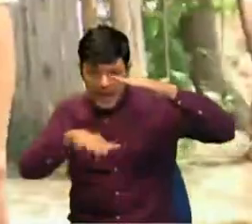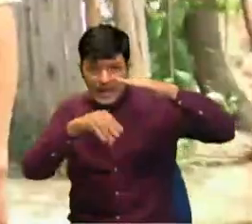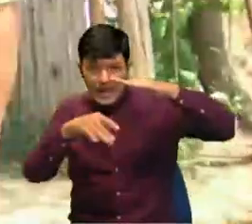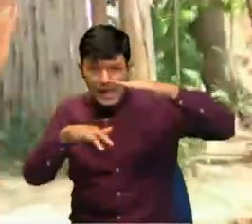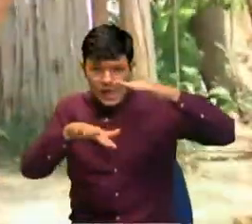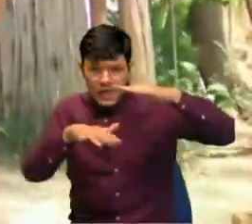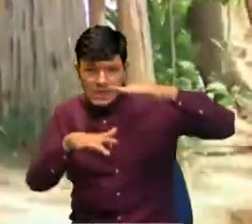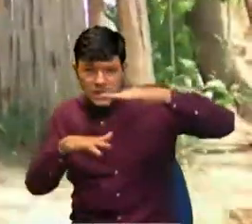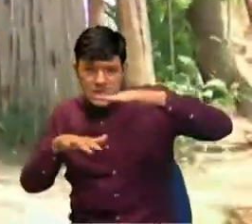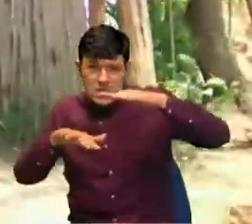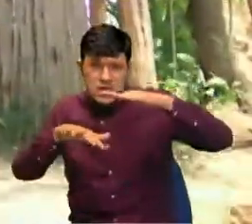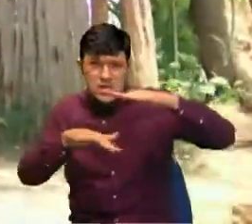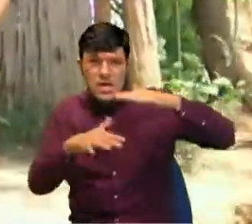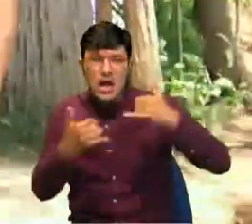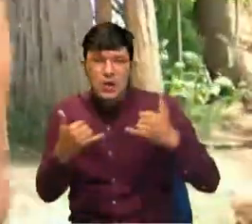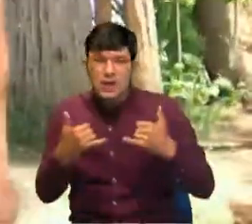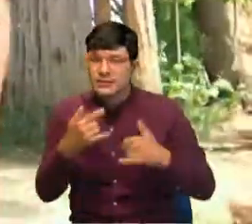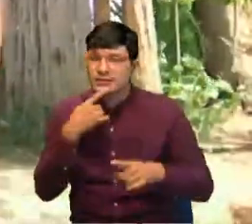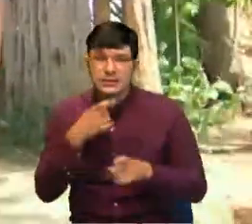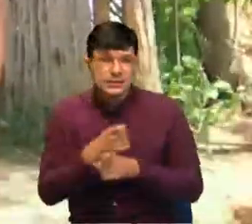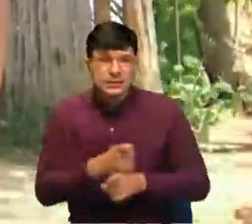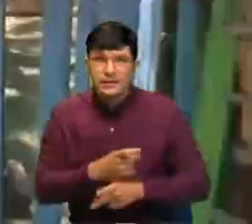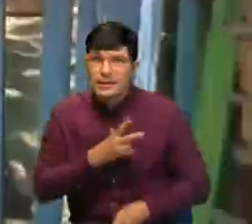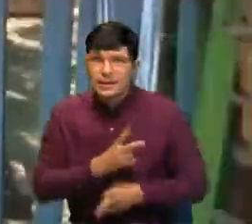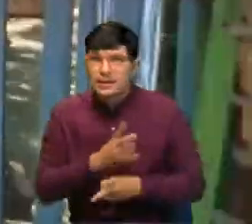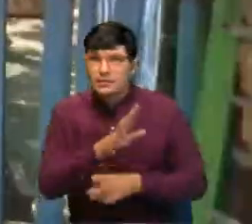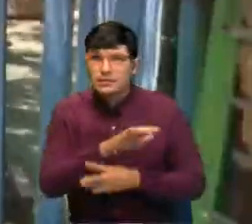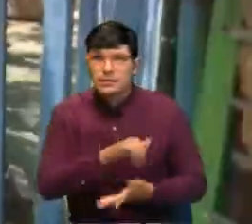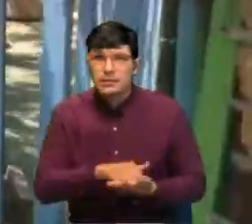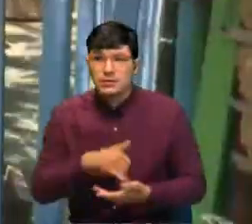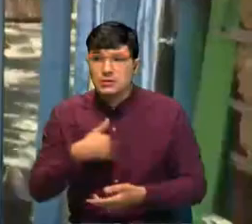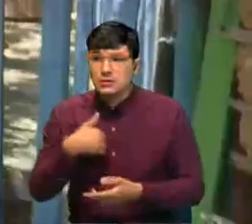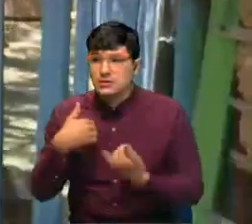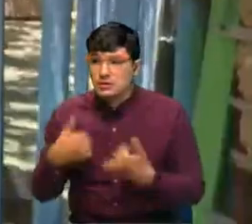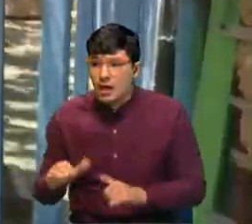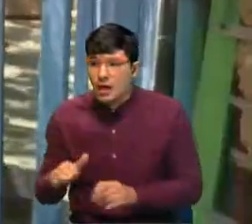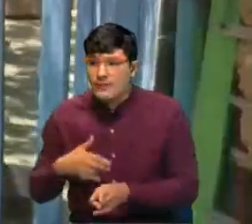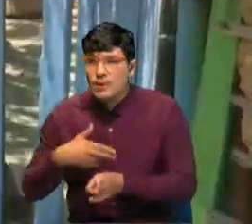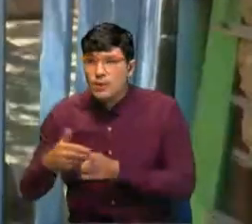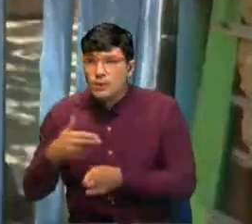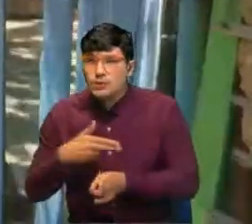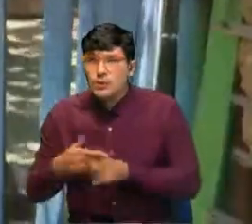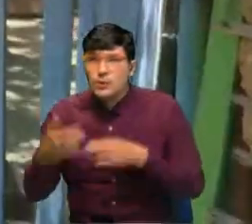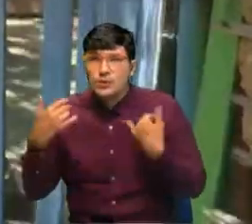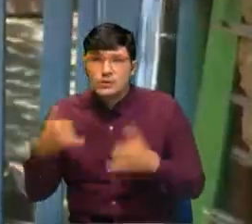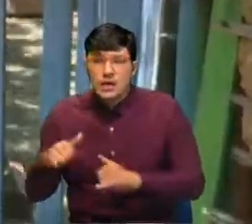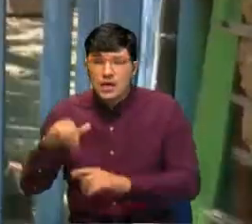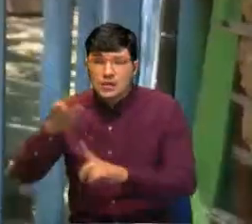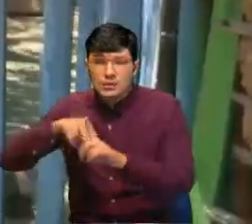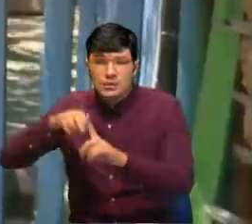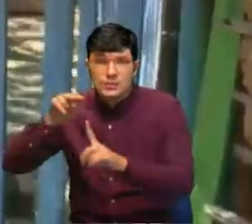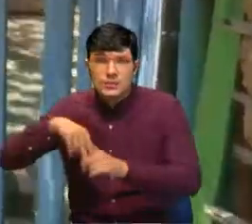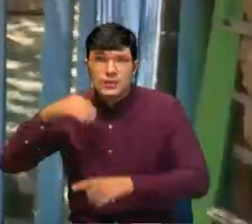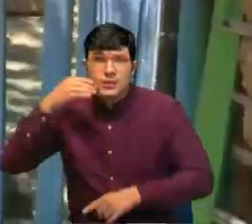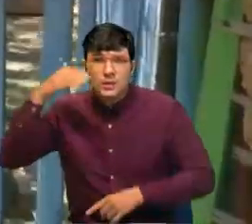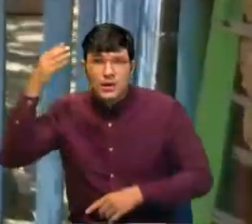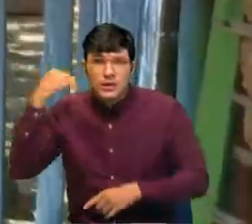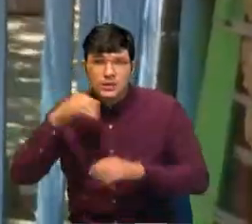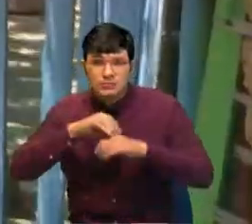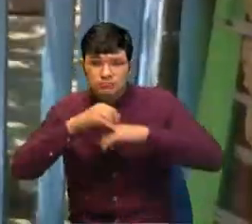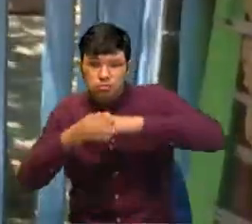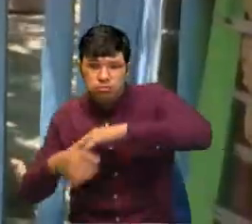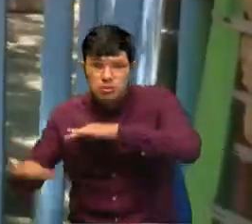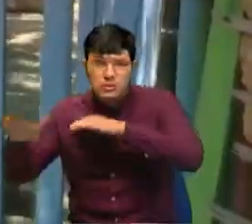terreno que los tiene hoy viviendo en constante peligro y aproximadamente dos meses que fue que los fue el talud